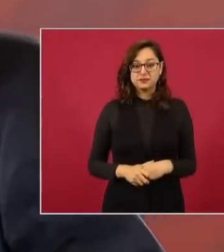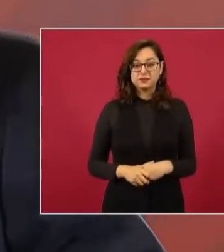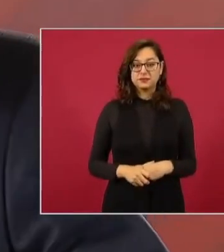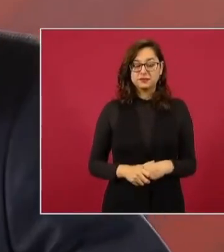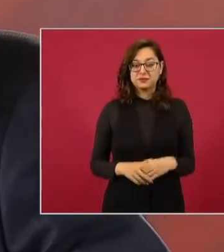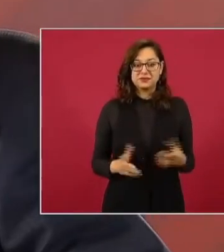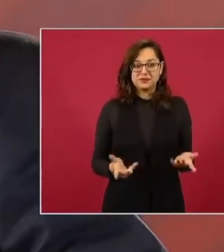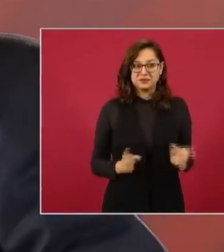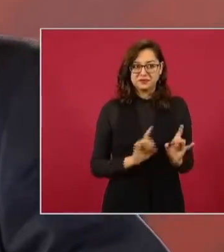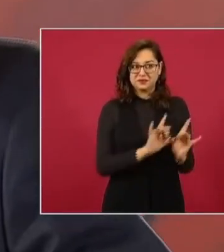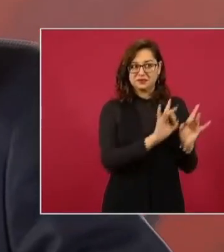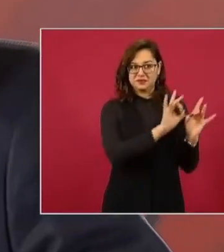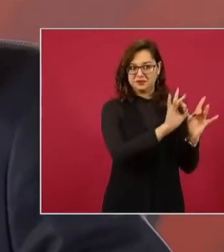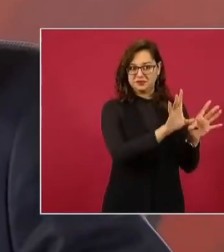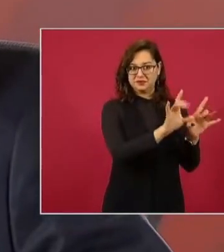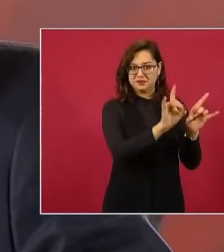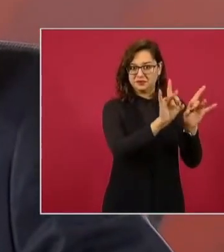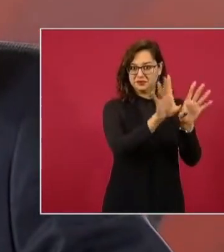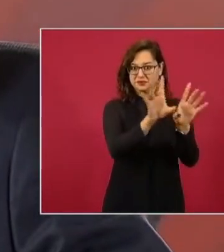y así otros